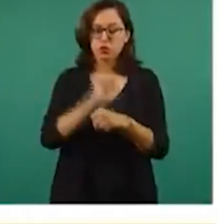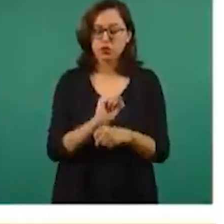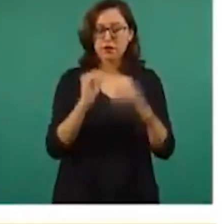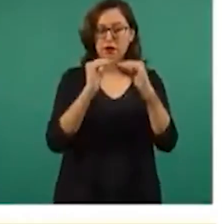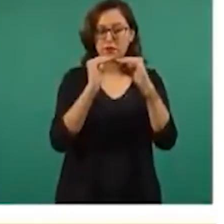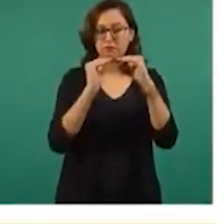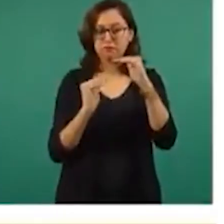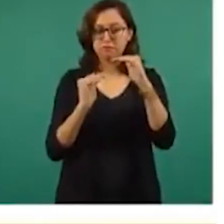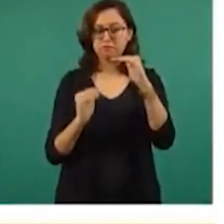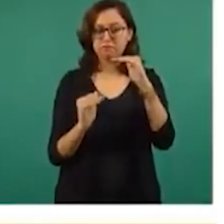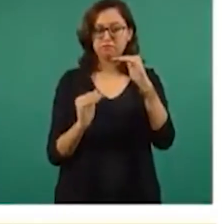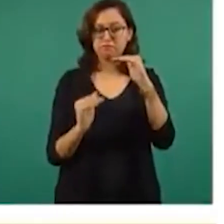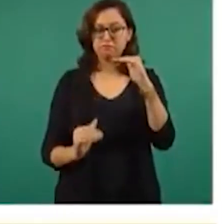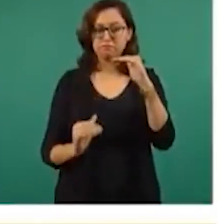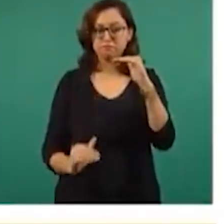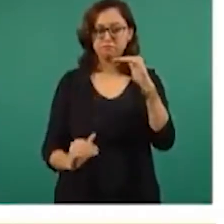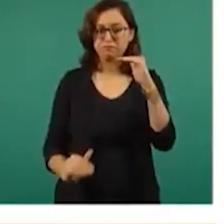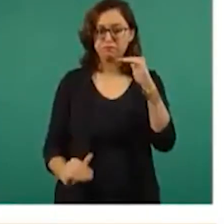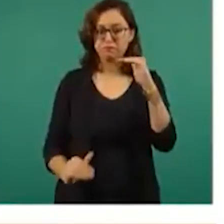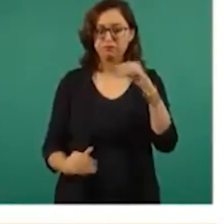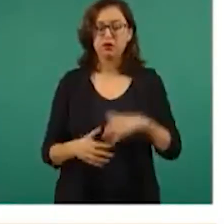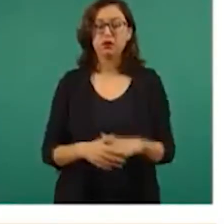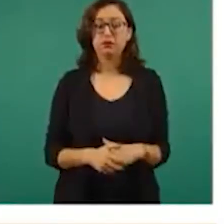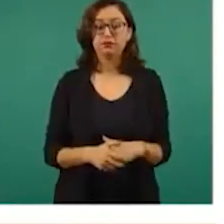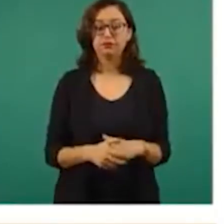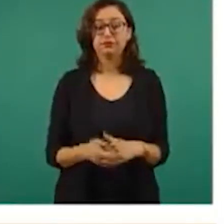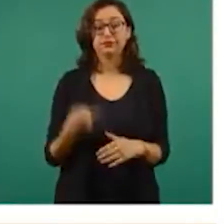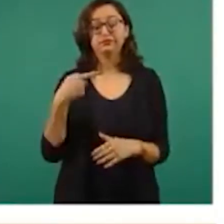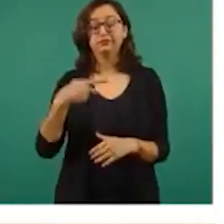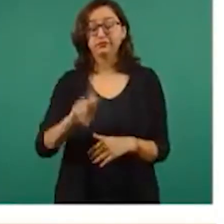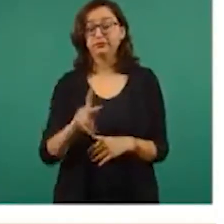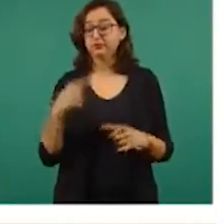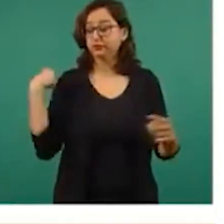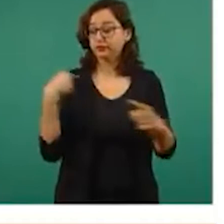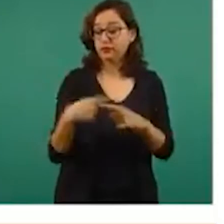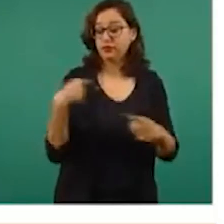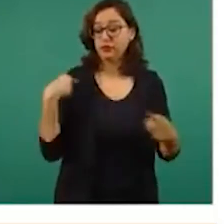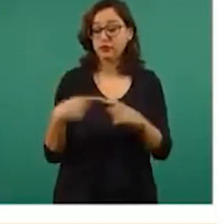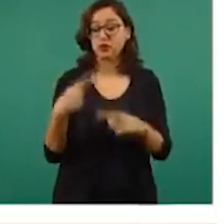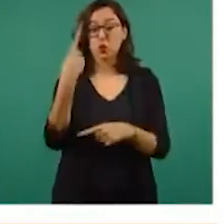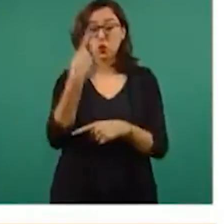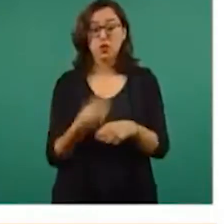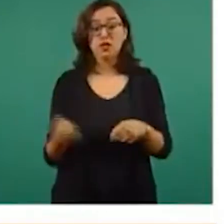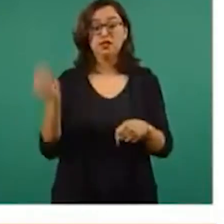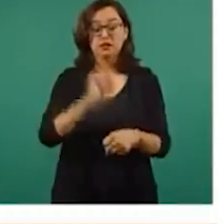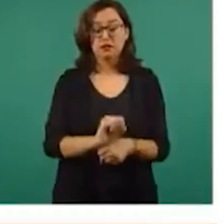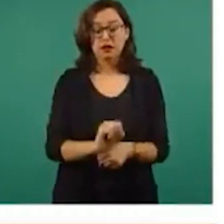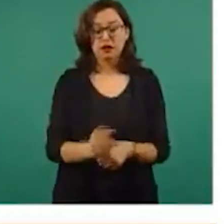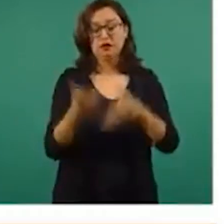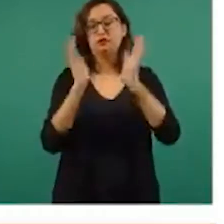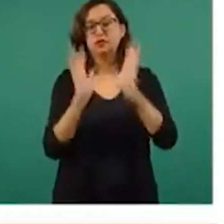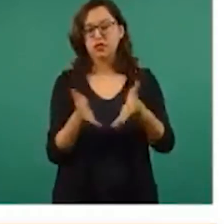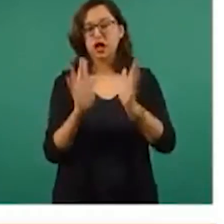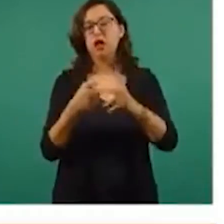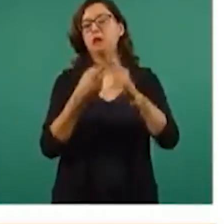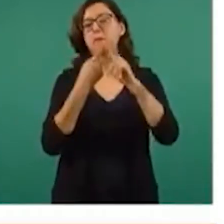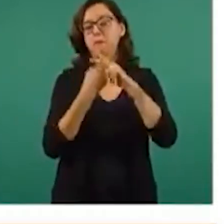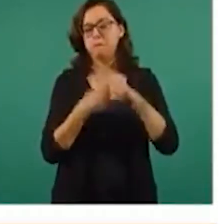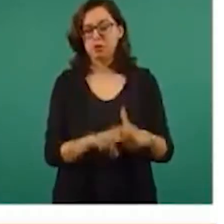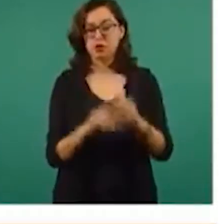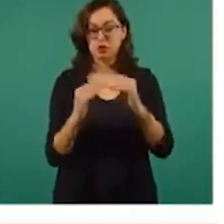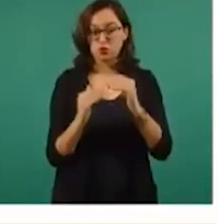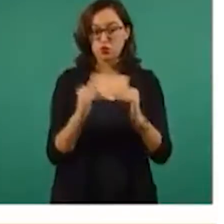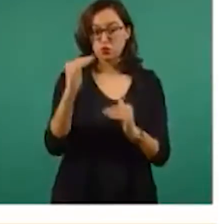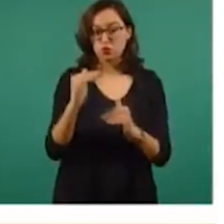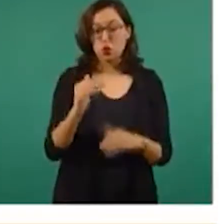última, en la semana más reciente, tuvimos ya una zona de incremento de 8 puntos porcentuales, que se